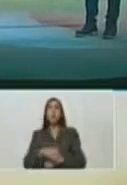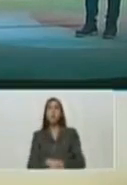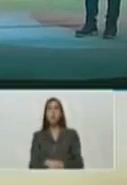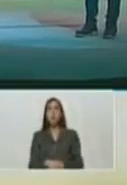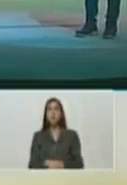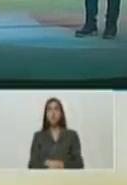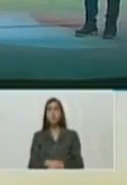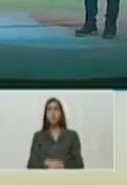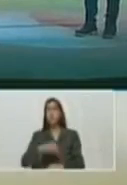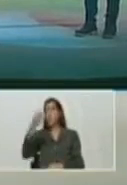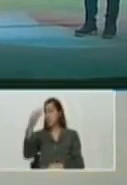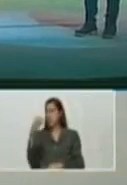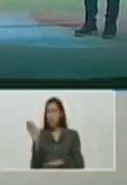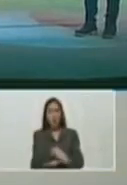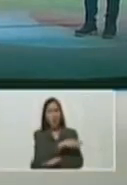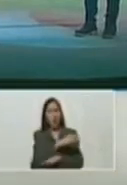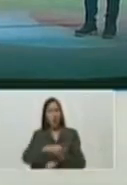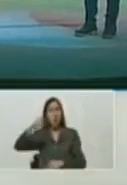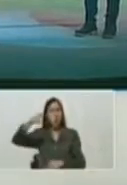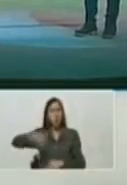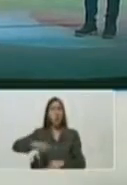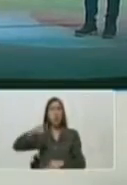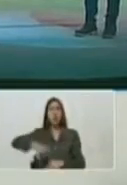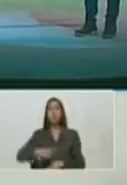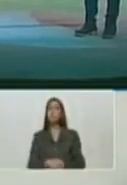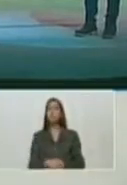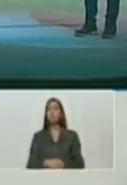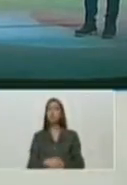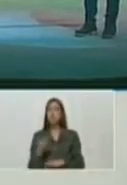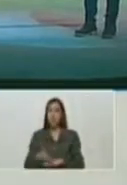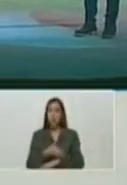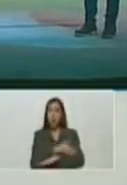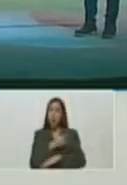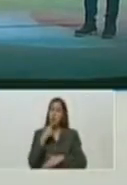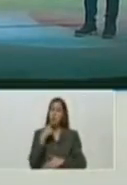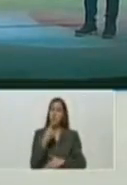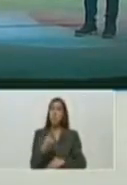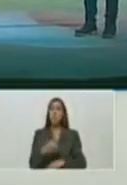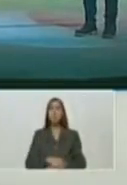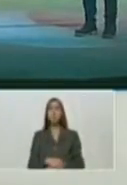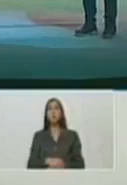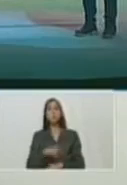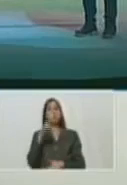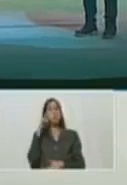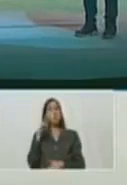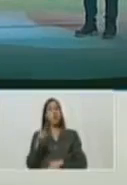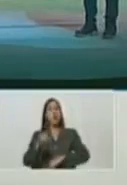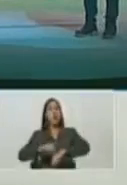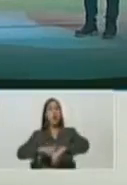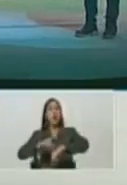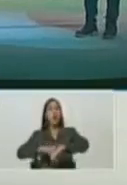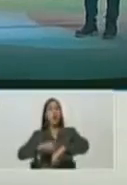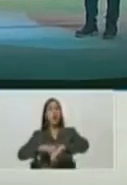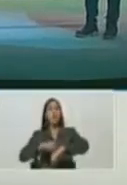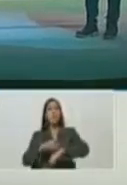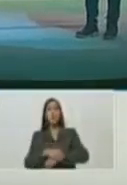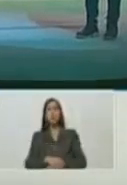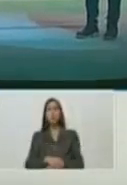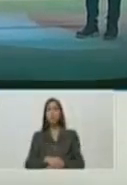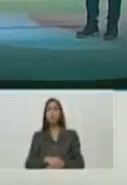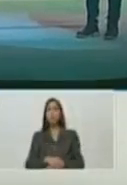siempre será esa canción necesaria. Yo dije hace poco que ver el tiempo viajando por